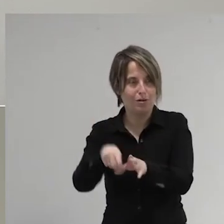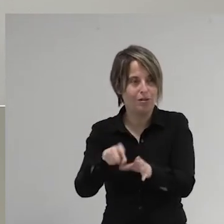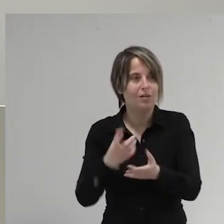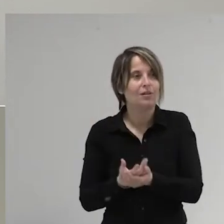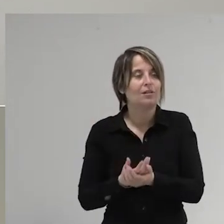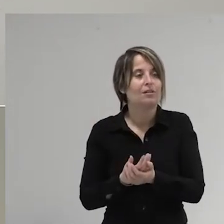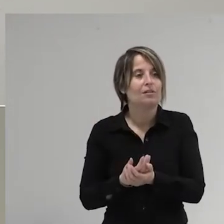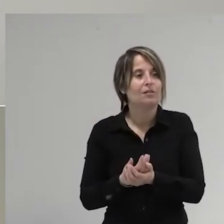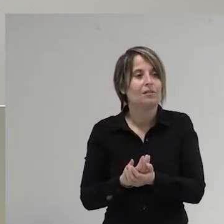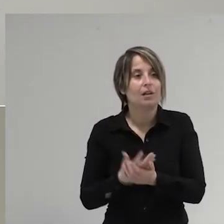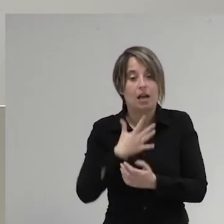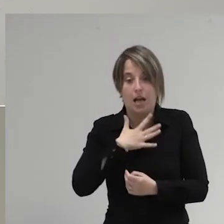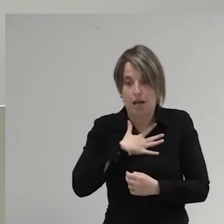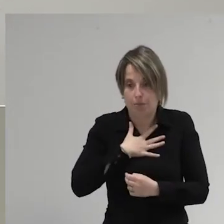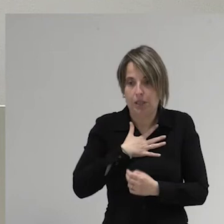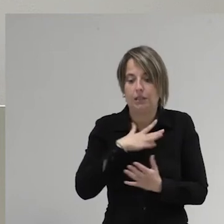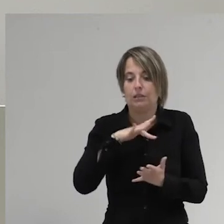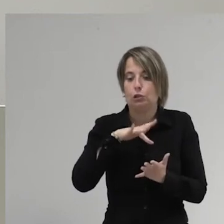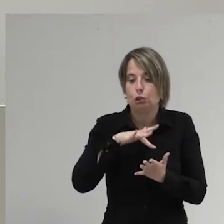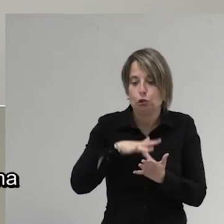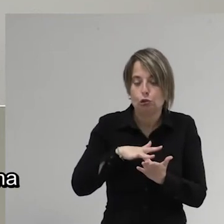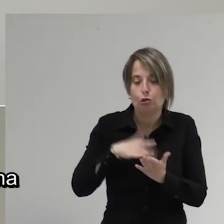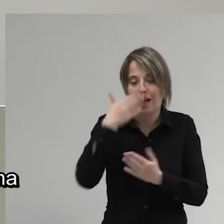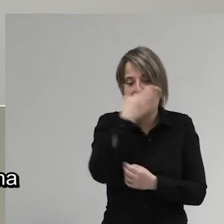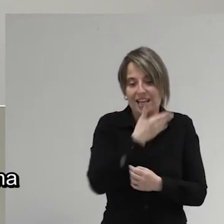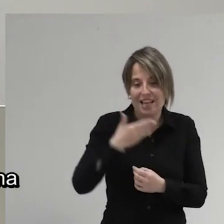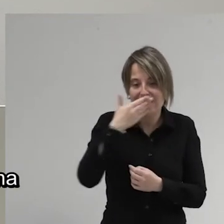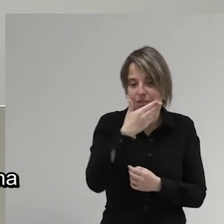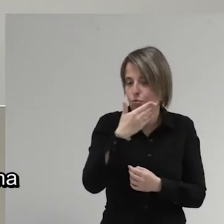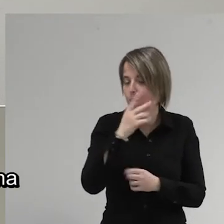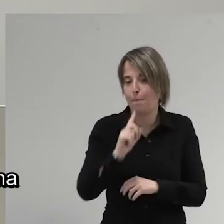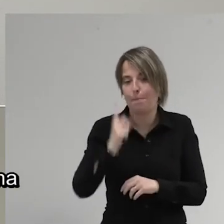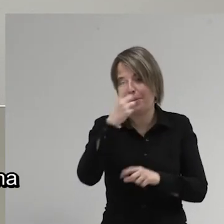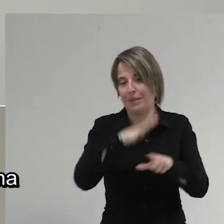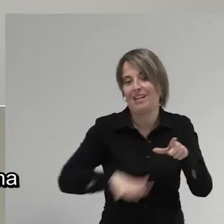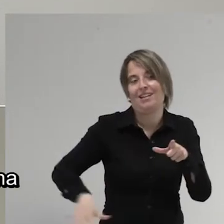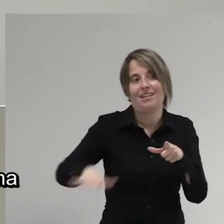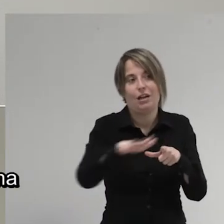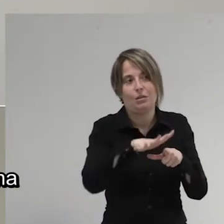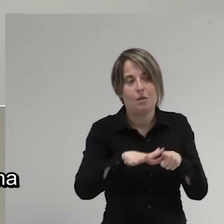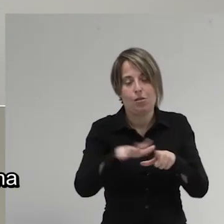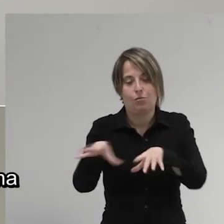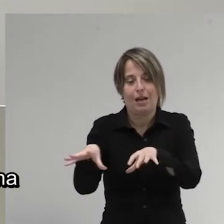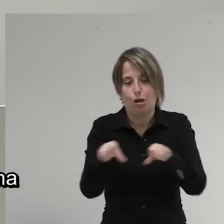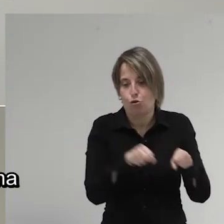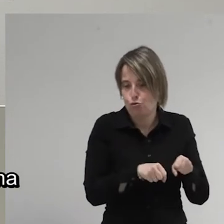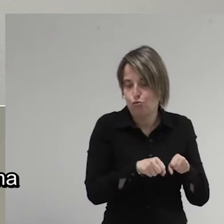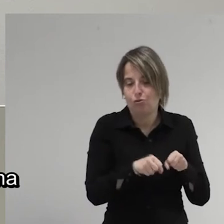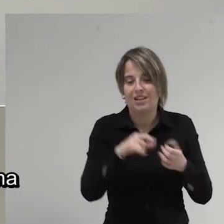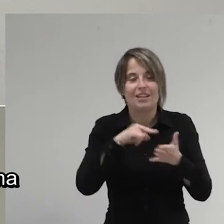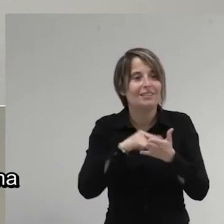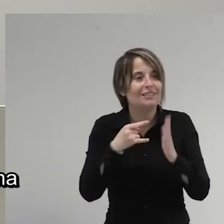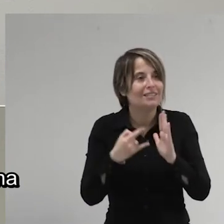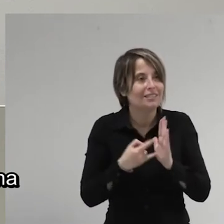cual, a mí que me parece que la escuela es el espacio primero que acoge, de nuestro